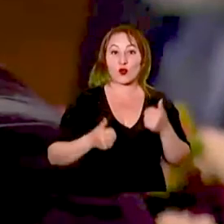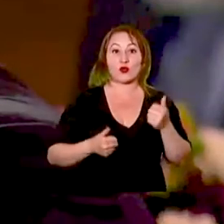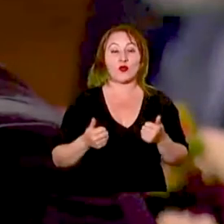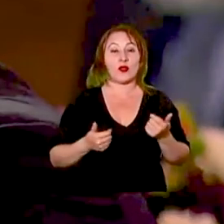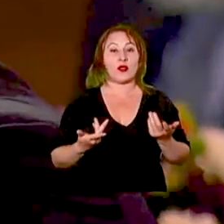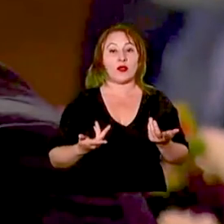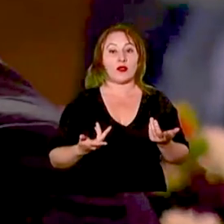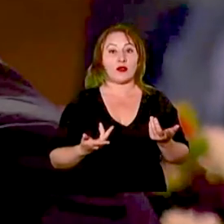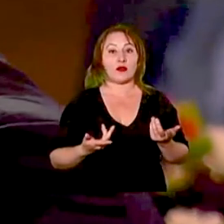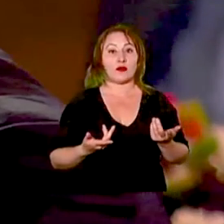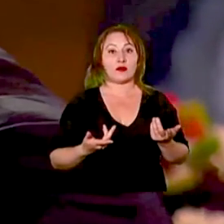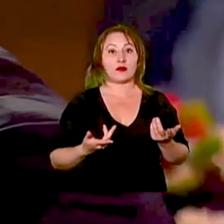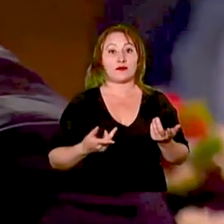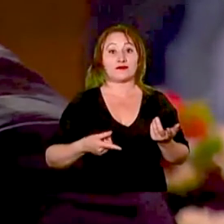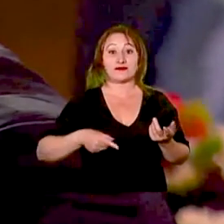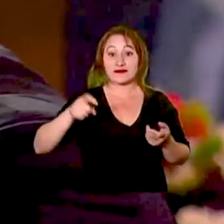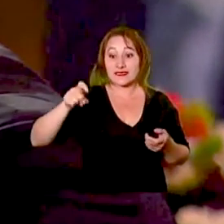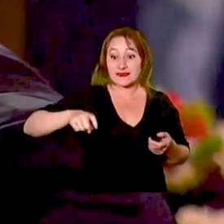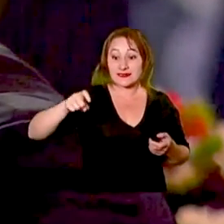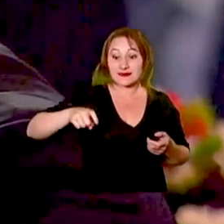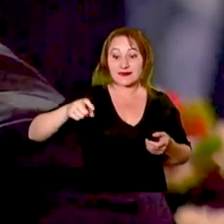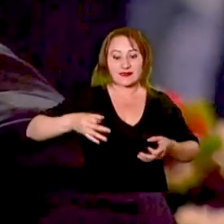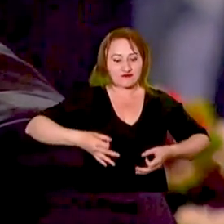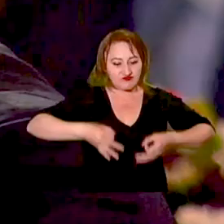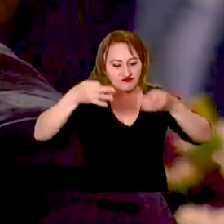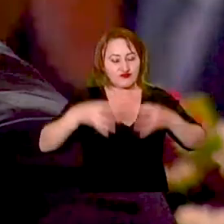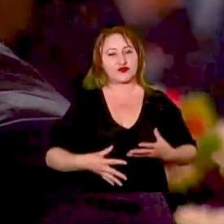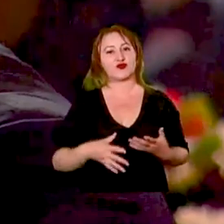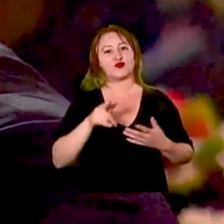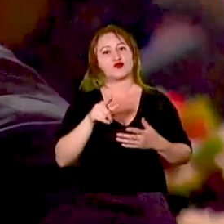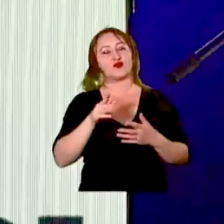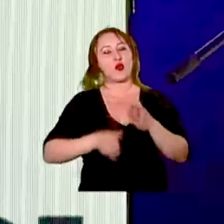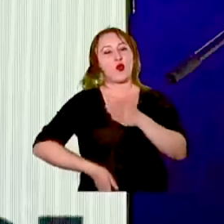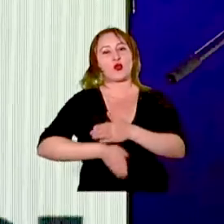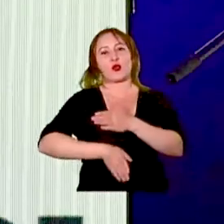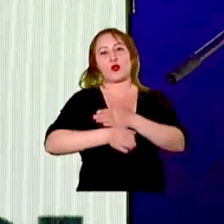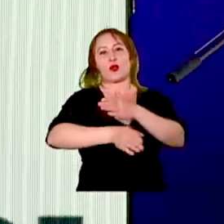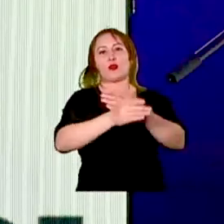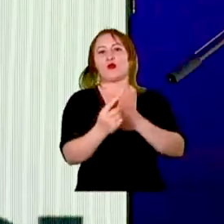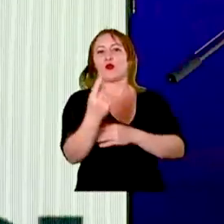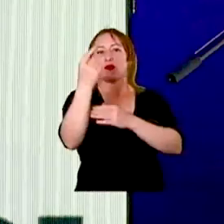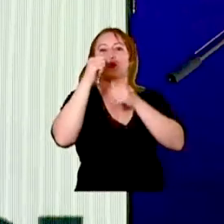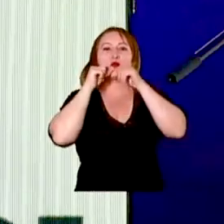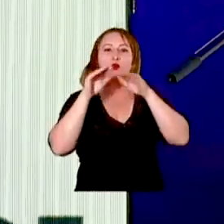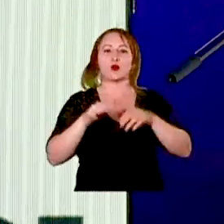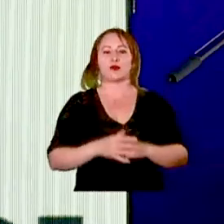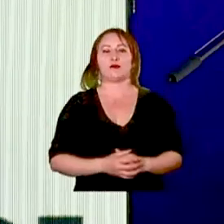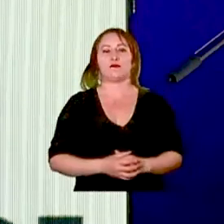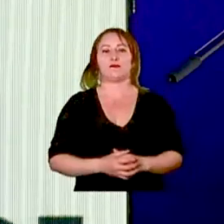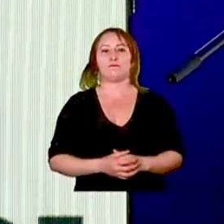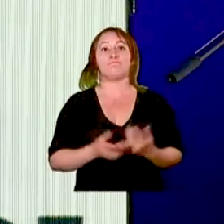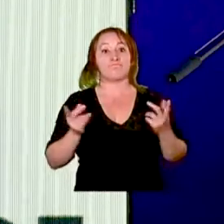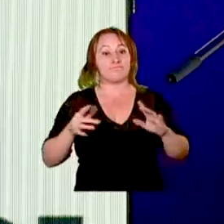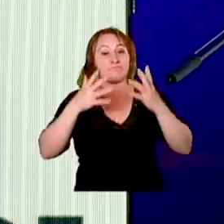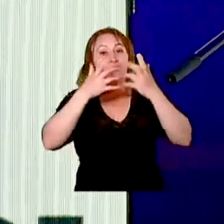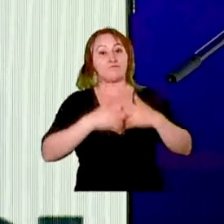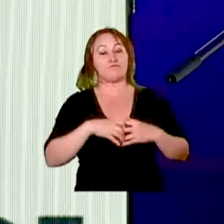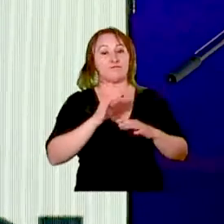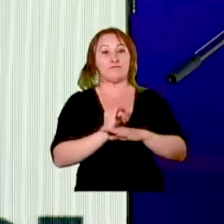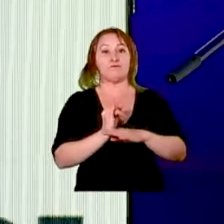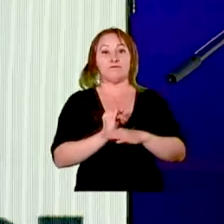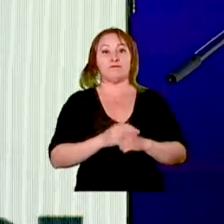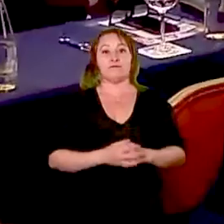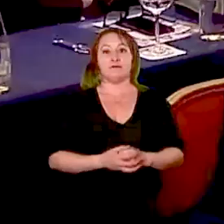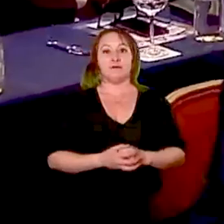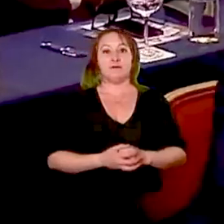principio como la necesidad de asegurar la continuidad de las políticas públicas y el funcionamiento